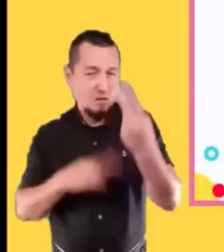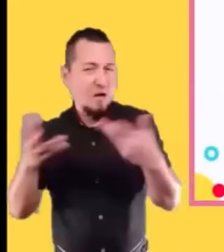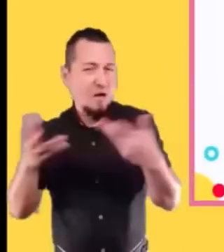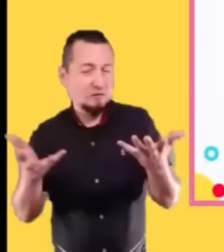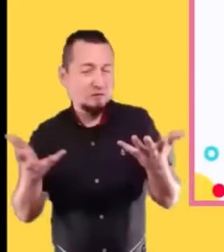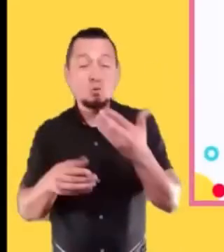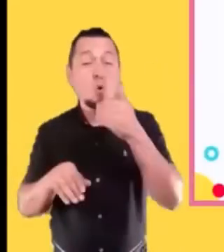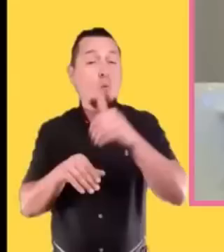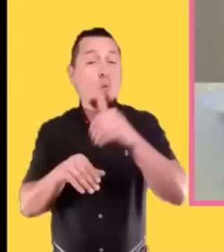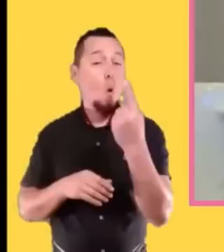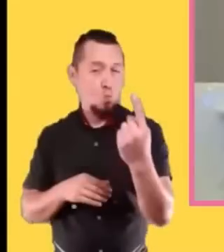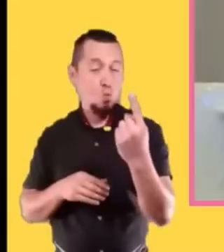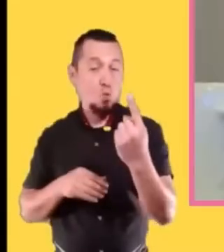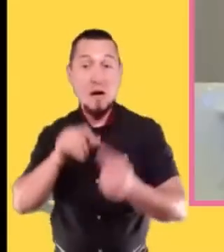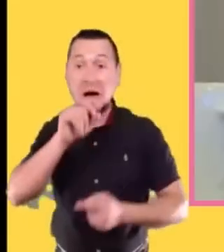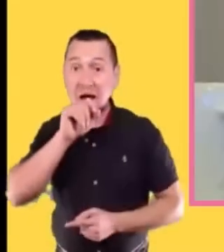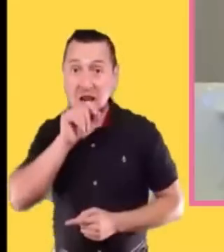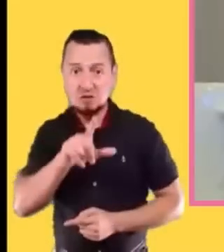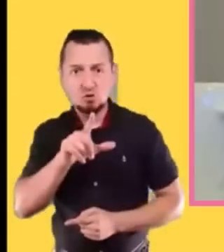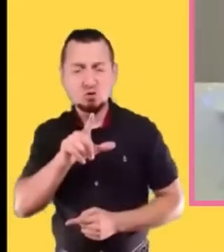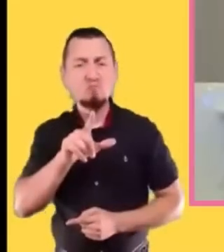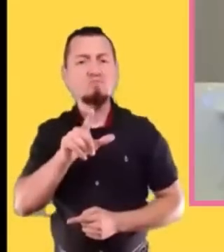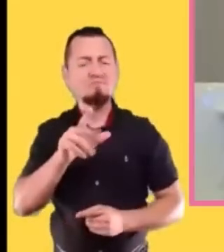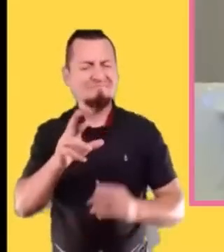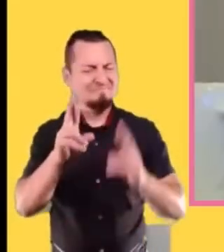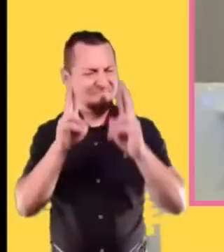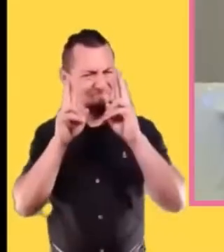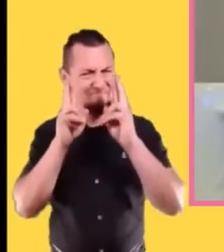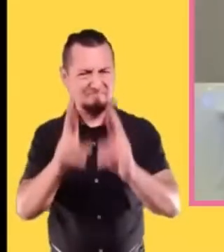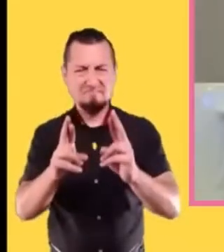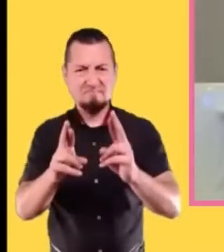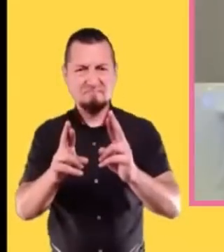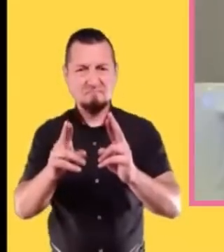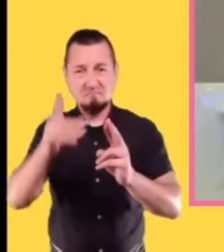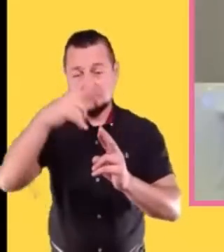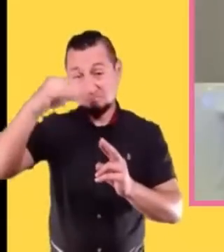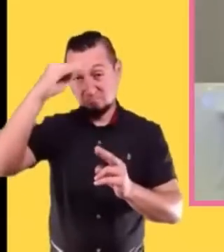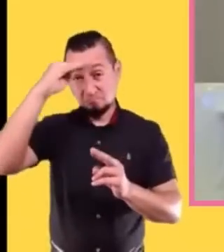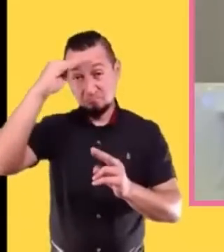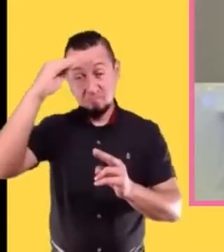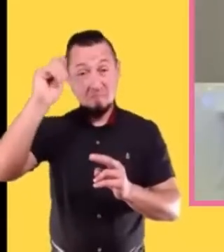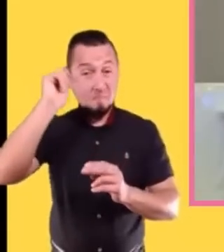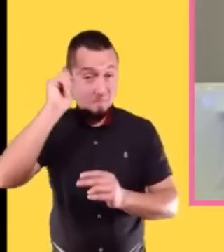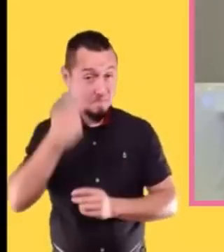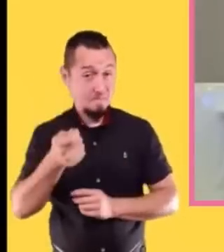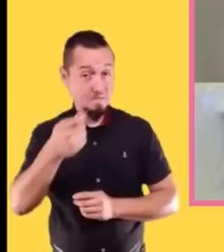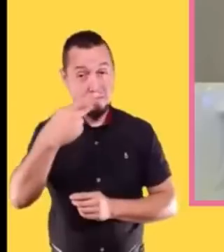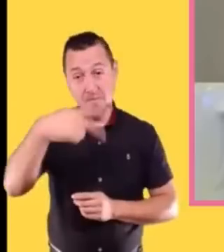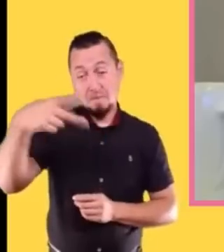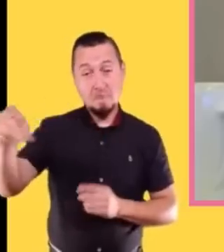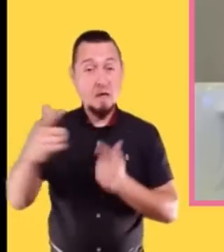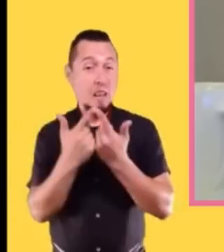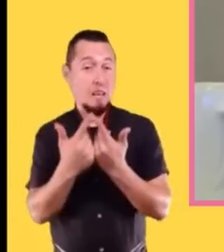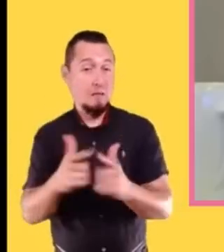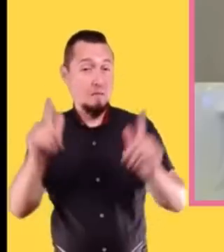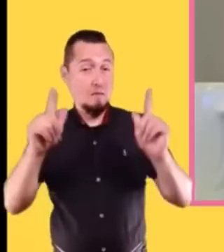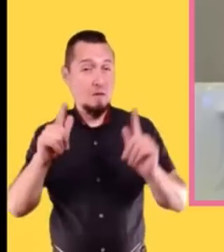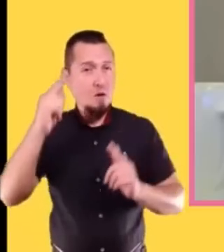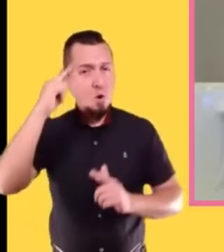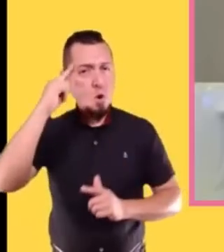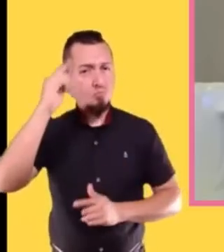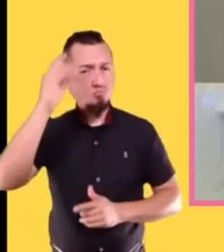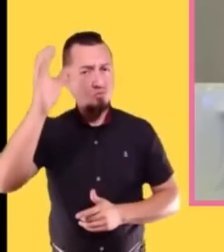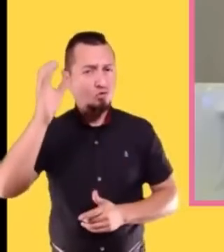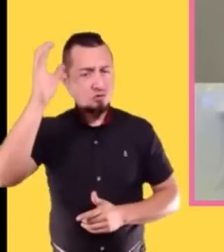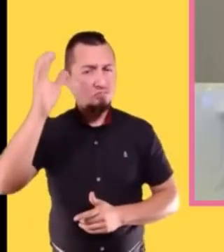En Jalisco se respeta y se fomenta el pensamiento crítico y la libertad de conciencia.